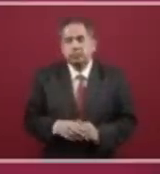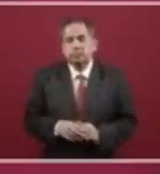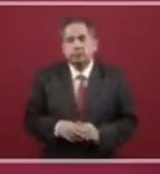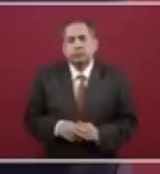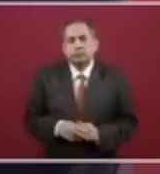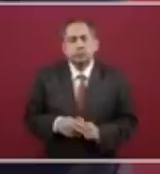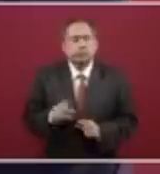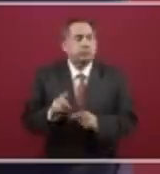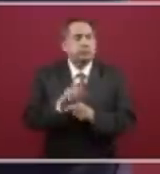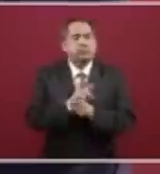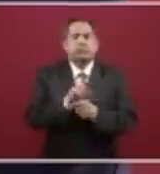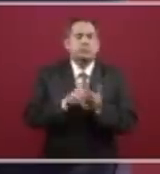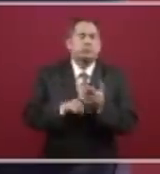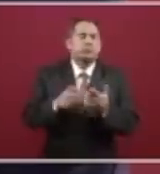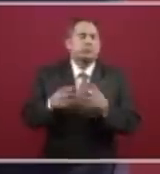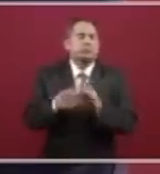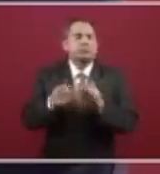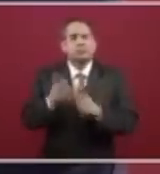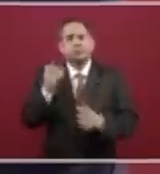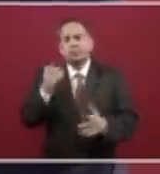desde hace